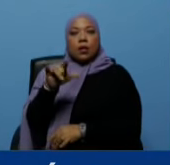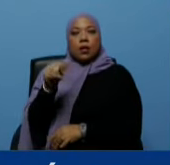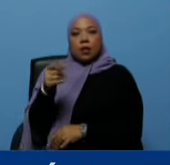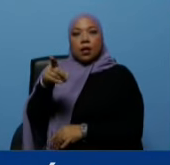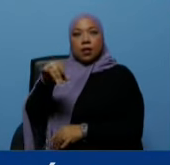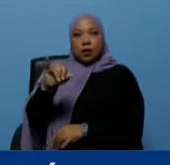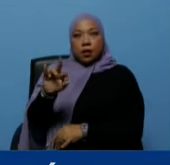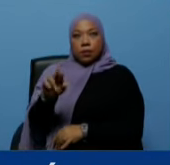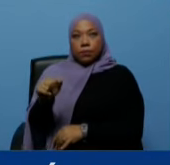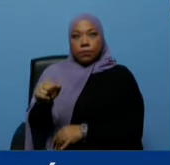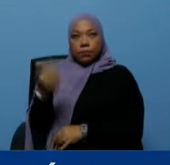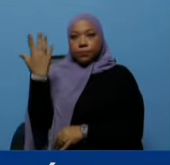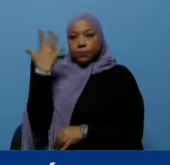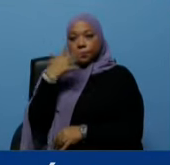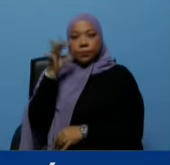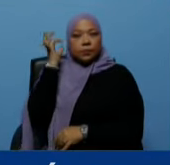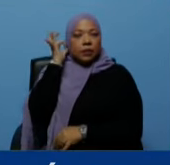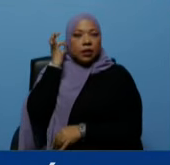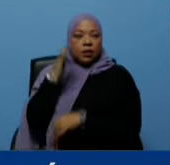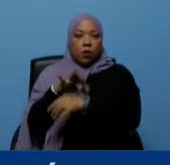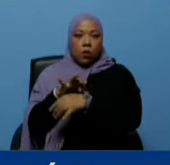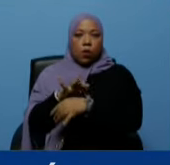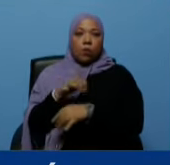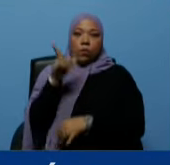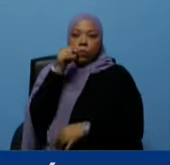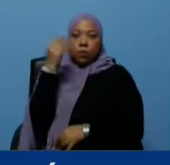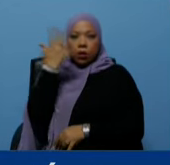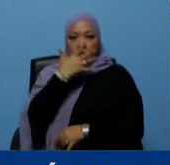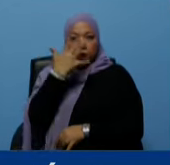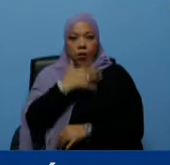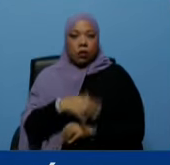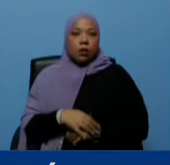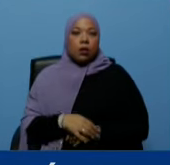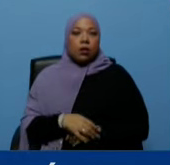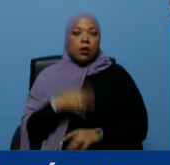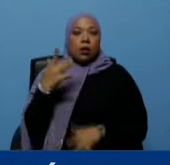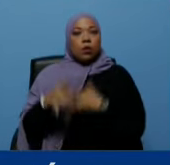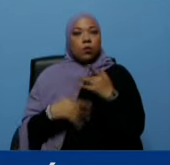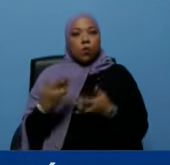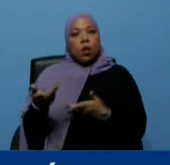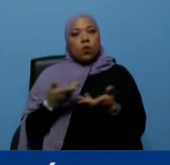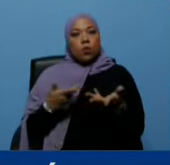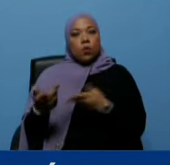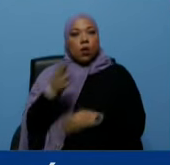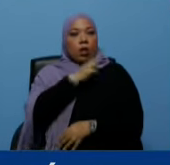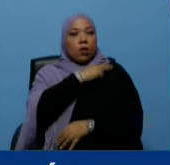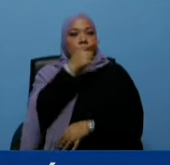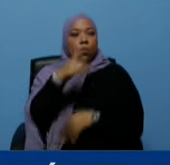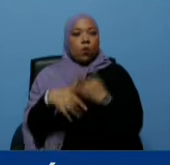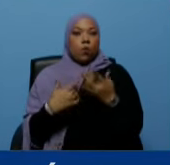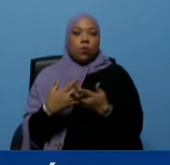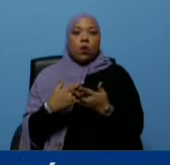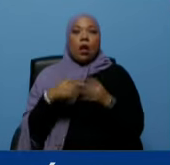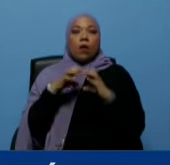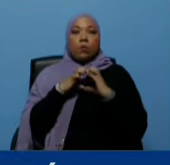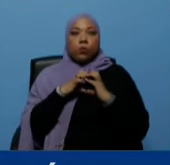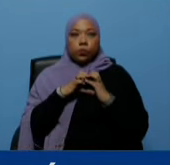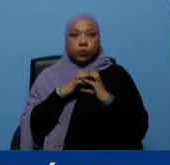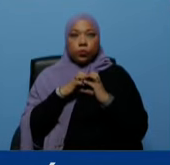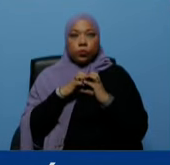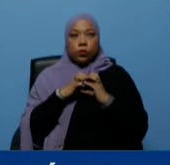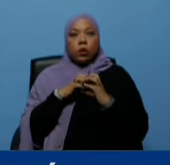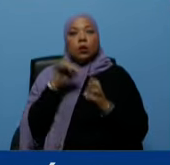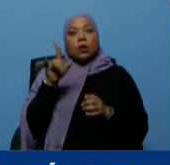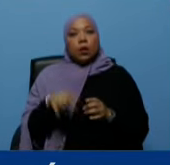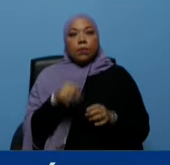Pereira, al doctor Osvaldo Guzmán, que es el jefe del servicio de gastroenterología. Por ahí